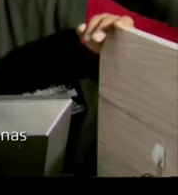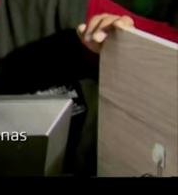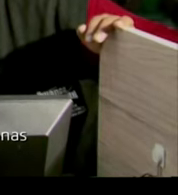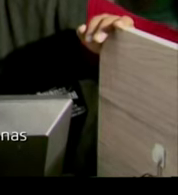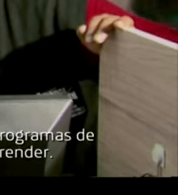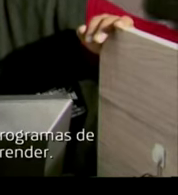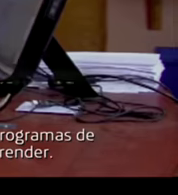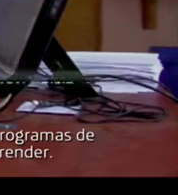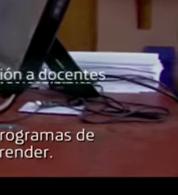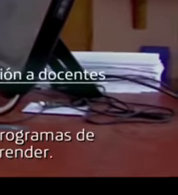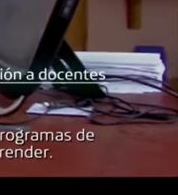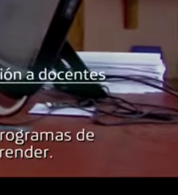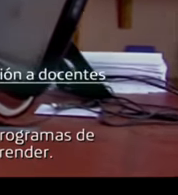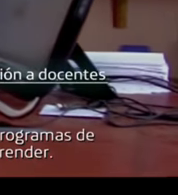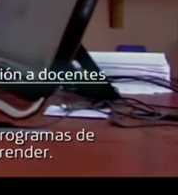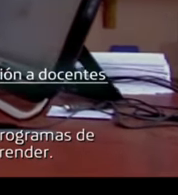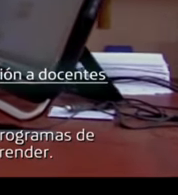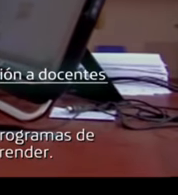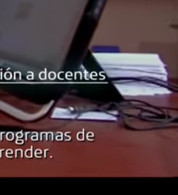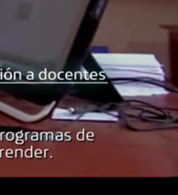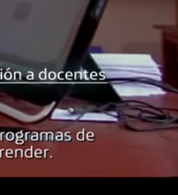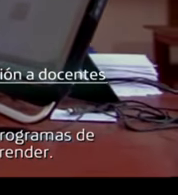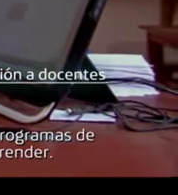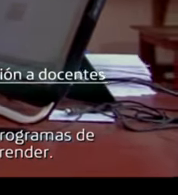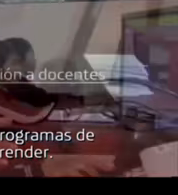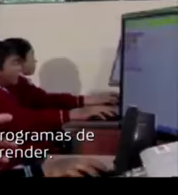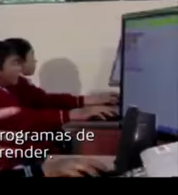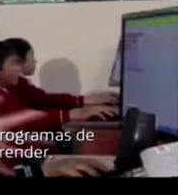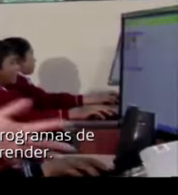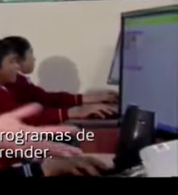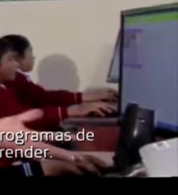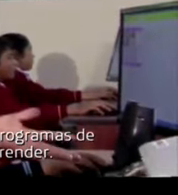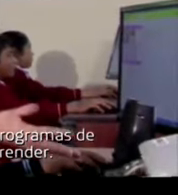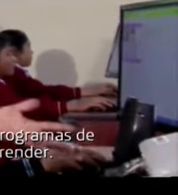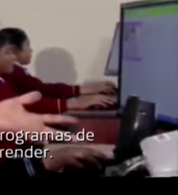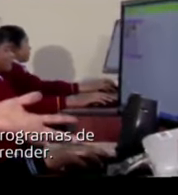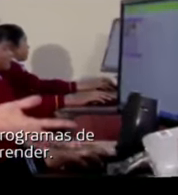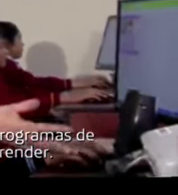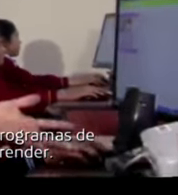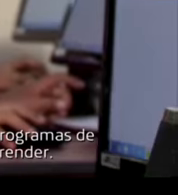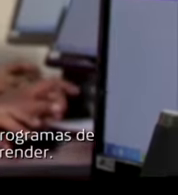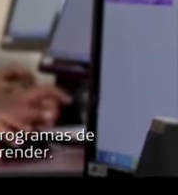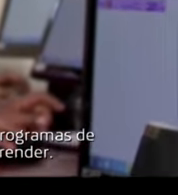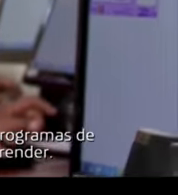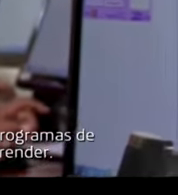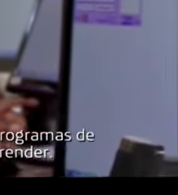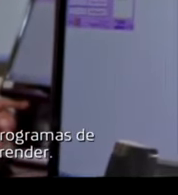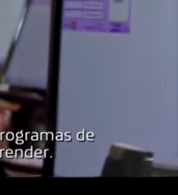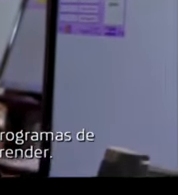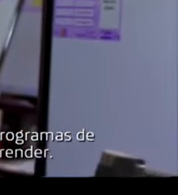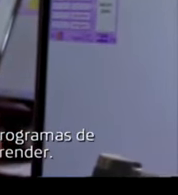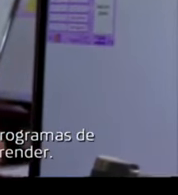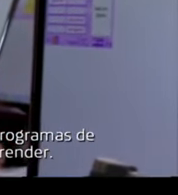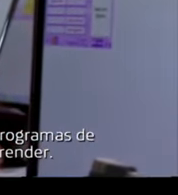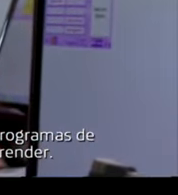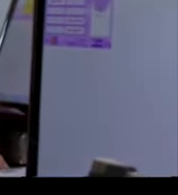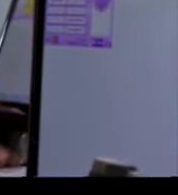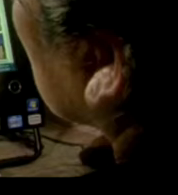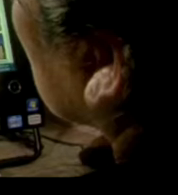pobladores y funcionarios. Además, se han capacitado a 208 docentes en los programas de alfabetización digital, Inteleducar